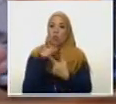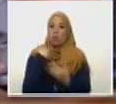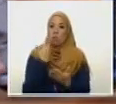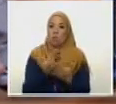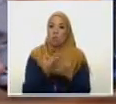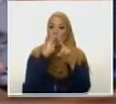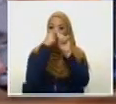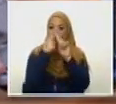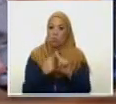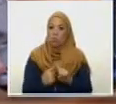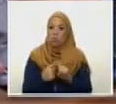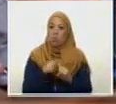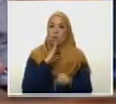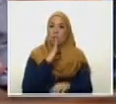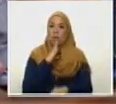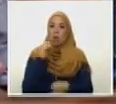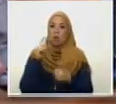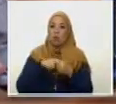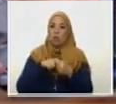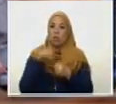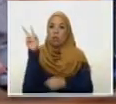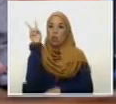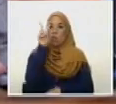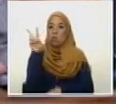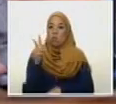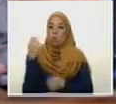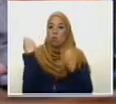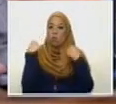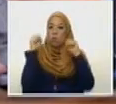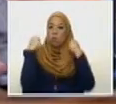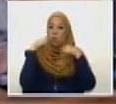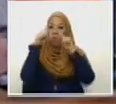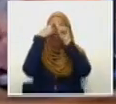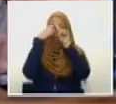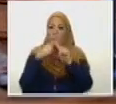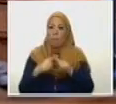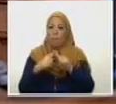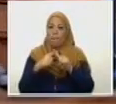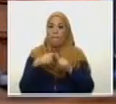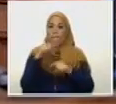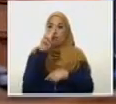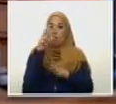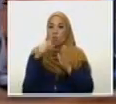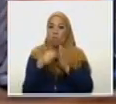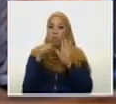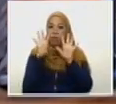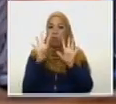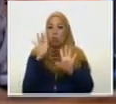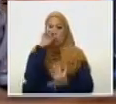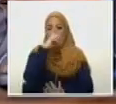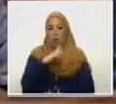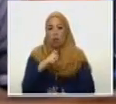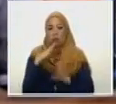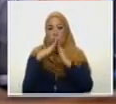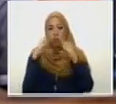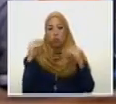de presupuesto del Banco Central de Venezuela para el ejercicio económico financiero del año 2019, presidente. Es